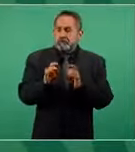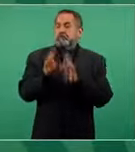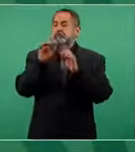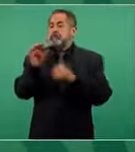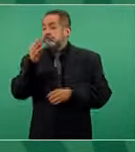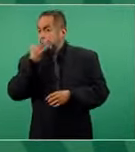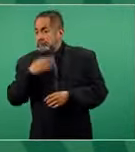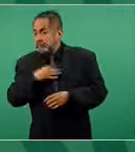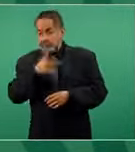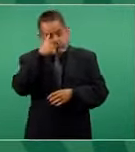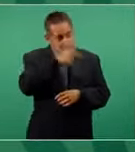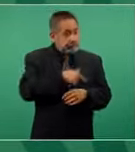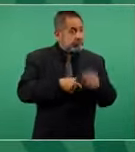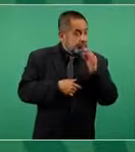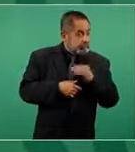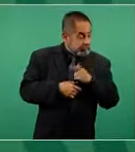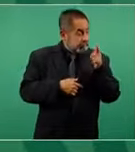aquí,